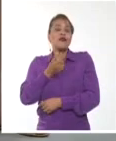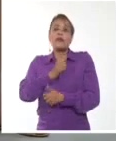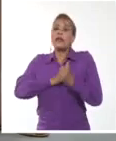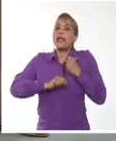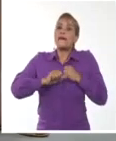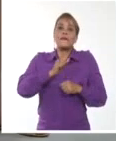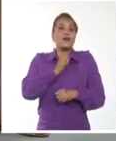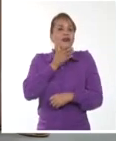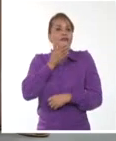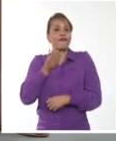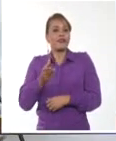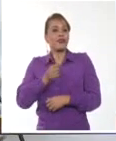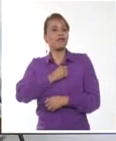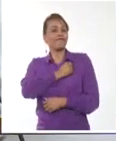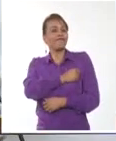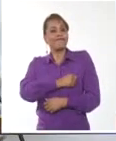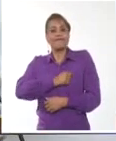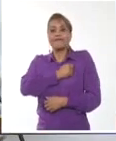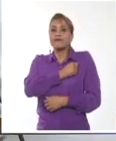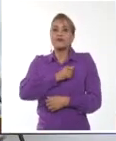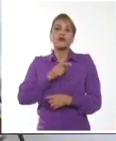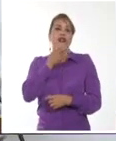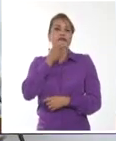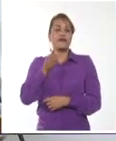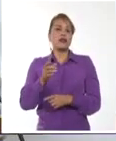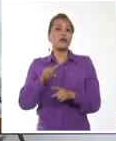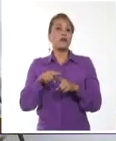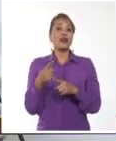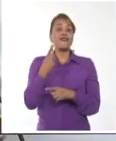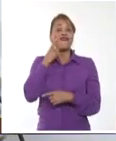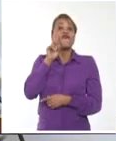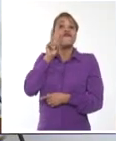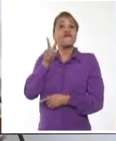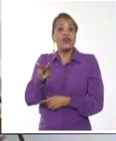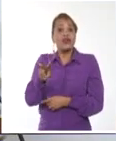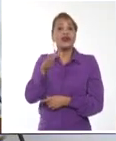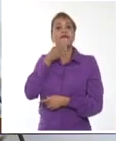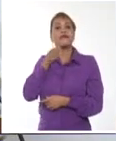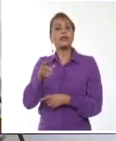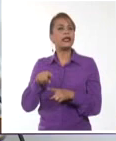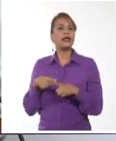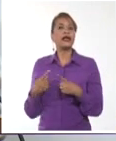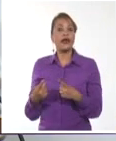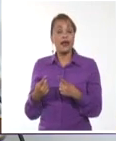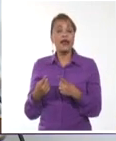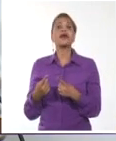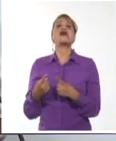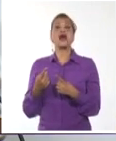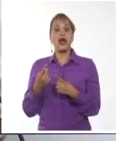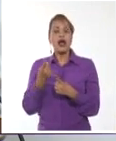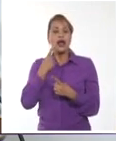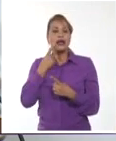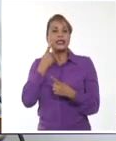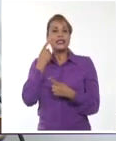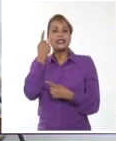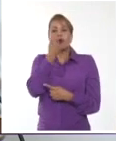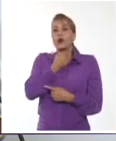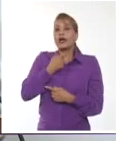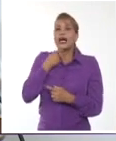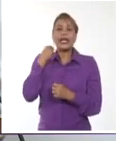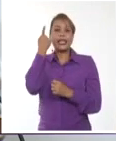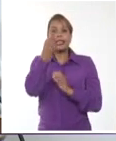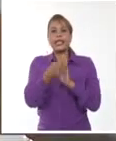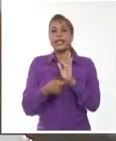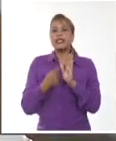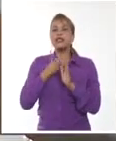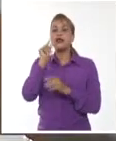Fidel fue porque percibí en él ese rasgo profundamente